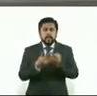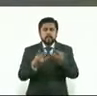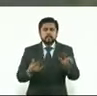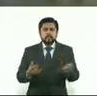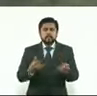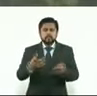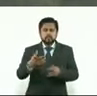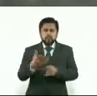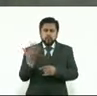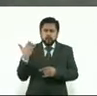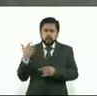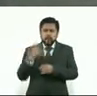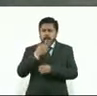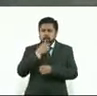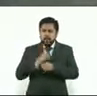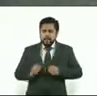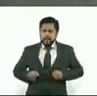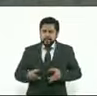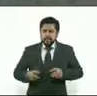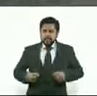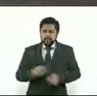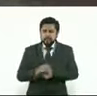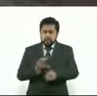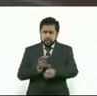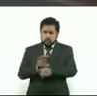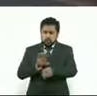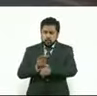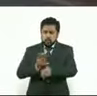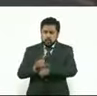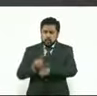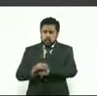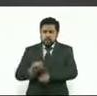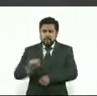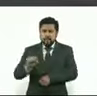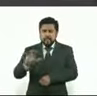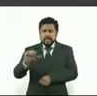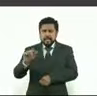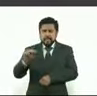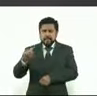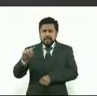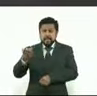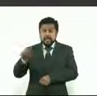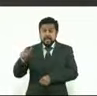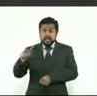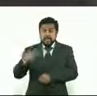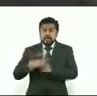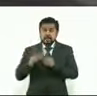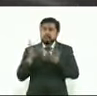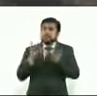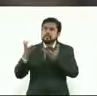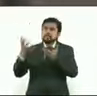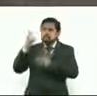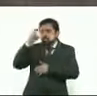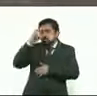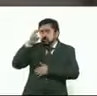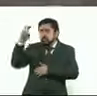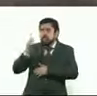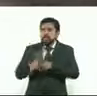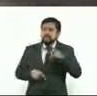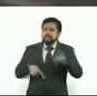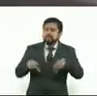ganador en silla de ruedas, él es de Buga, Colombia, y soñaba con ser futbolista profesional. Pero a